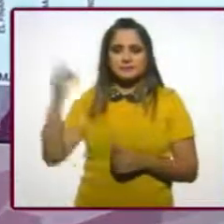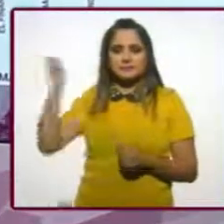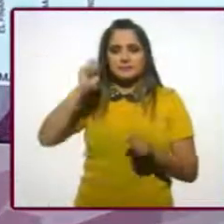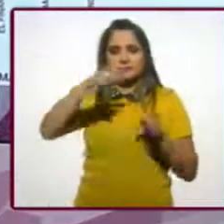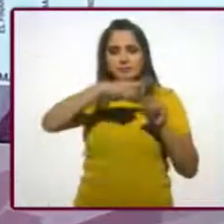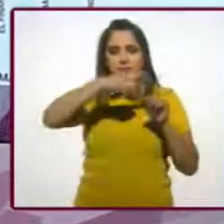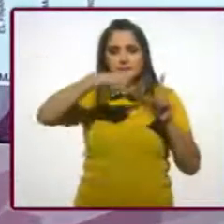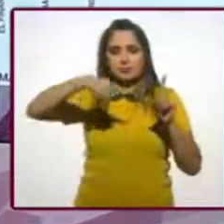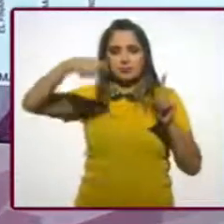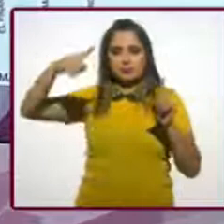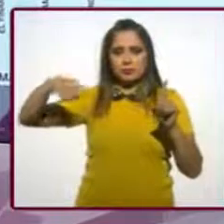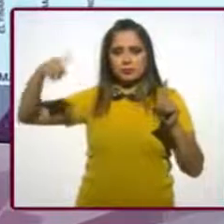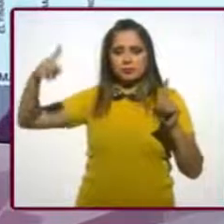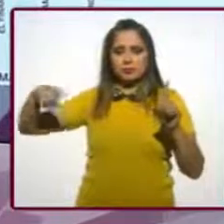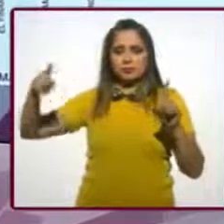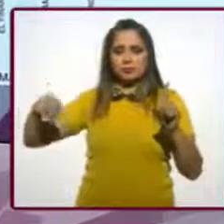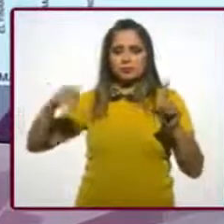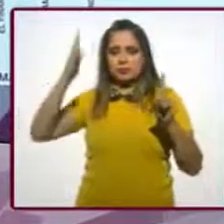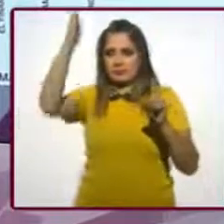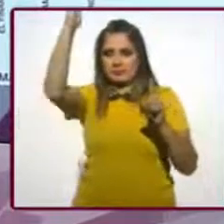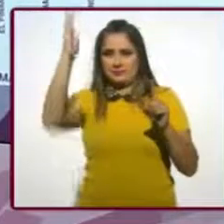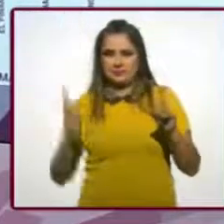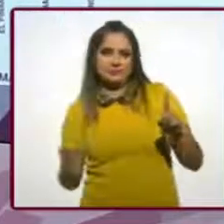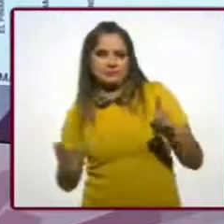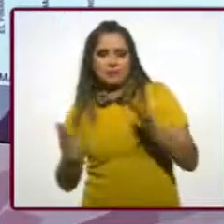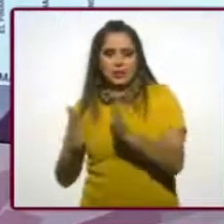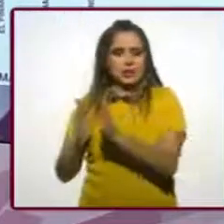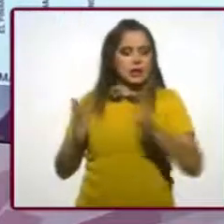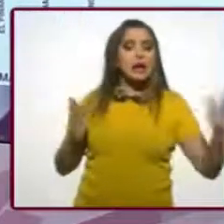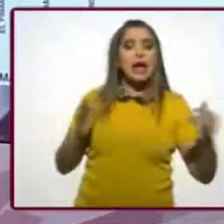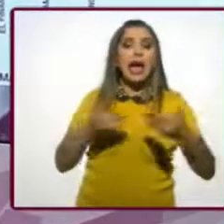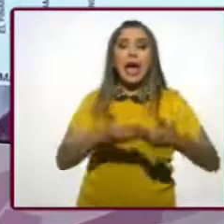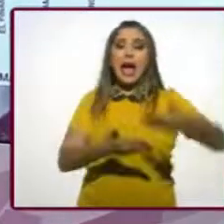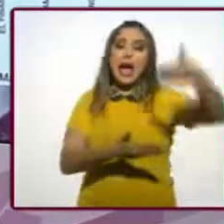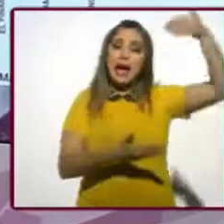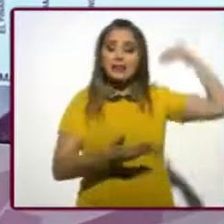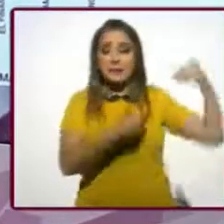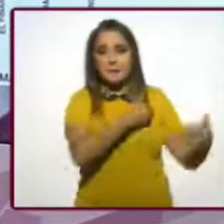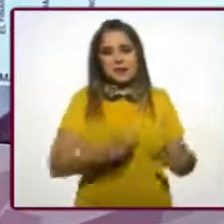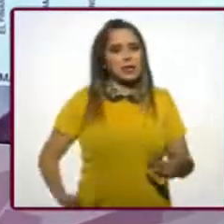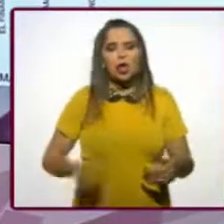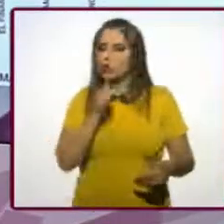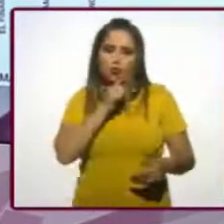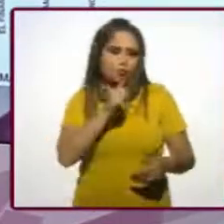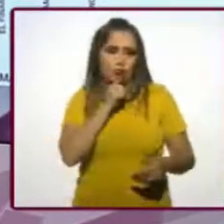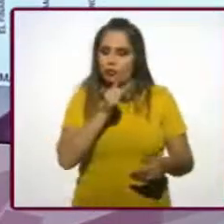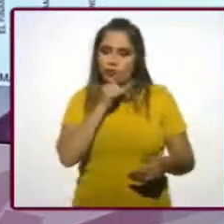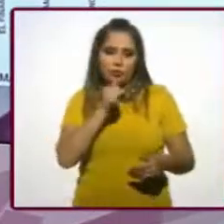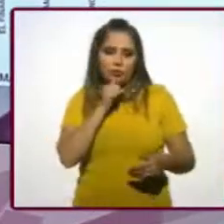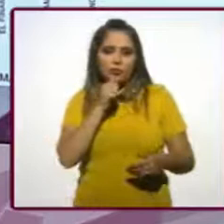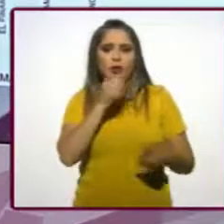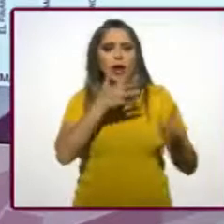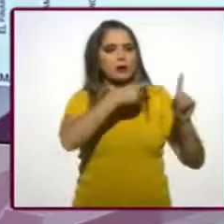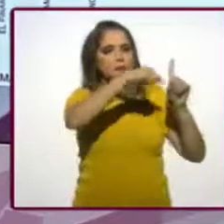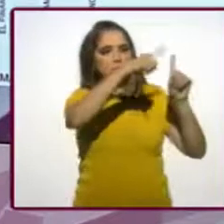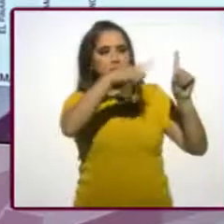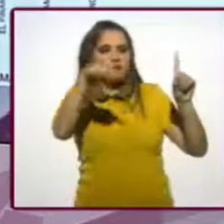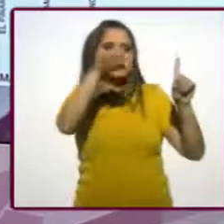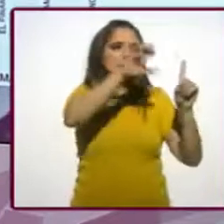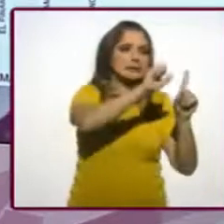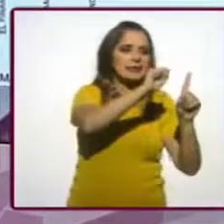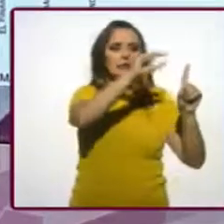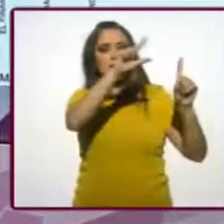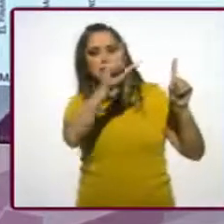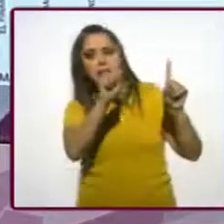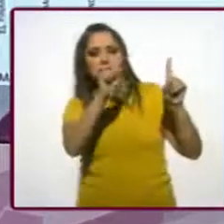mediciones que se publicaron hasta esta línea, que es antes de que tomara posesión. Si ven, prácticamente todas fluctúan entre 60 y